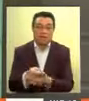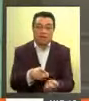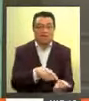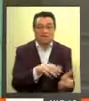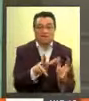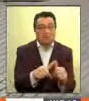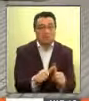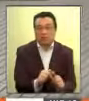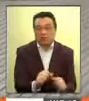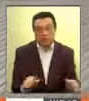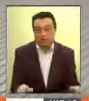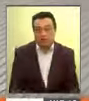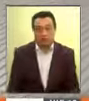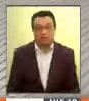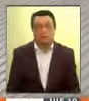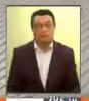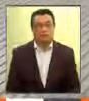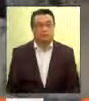familia.